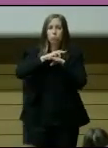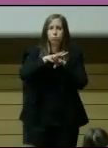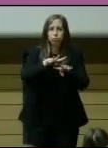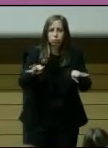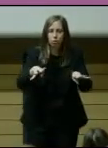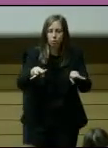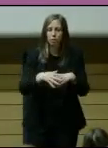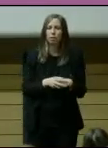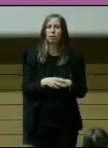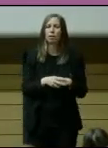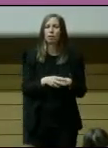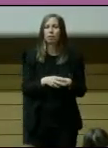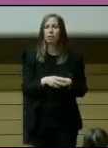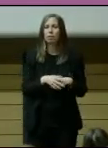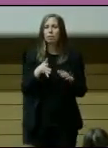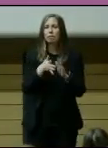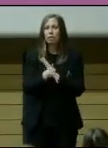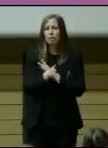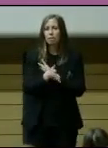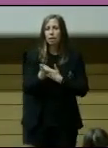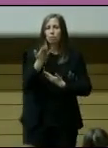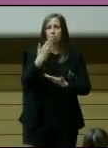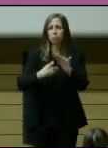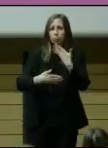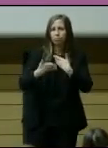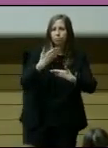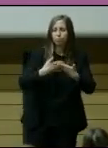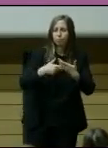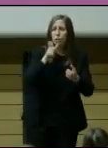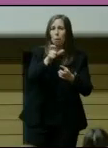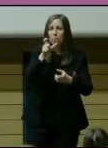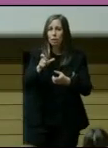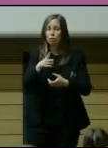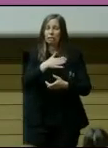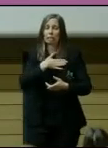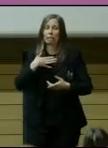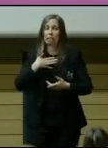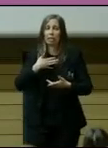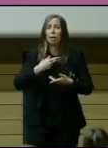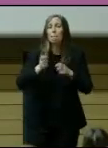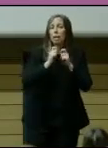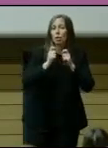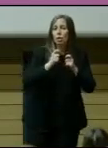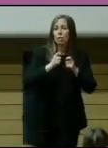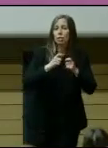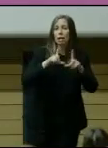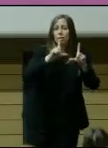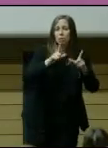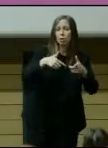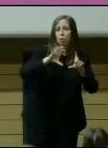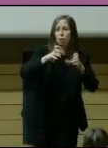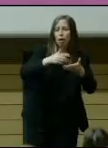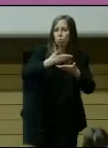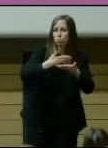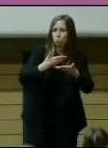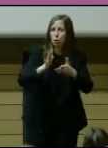orientó, es el producto de esta retroalimentación. Gente que trabaja para ganarse la vida, que son los periodistas y los medios de comunicación, debéis tener presente